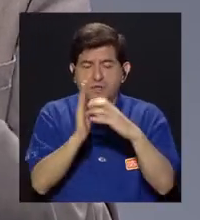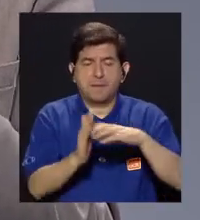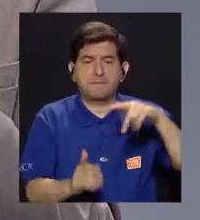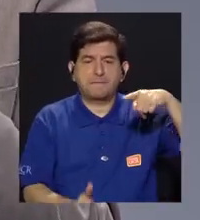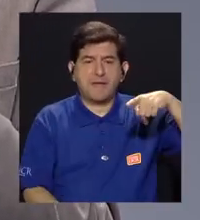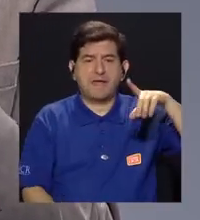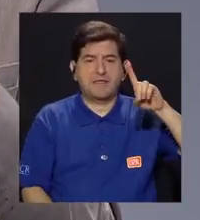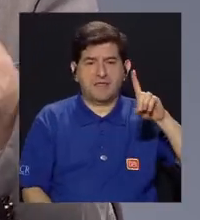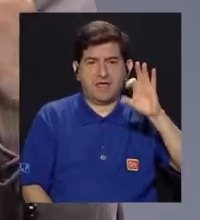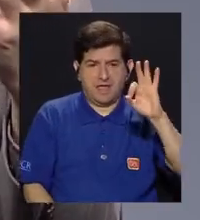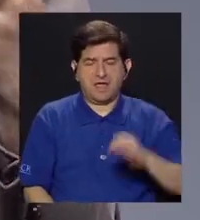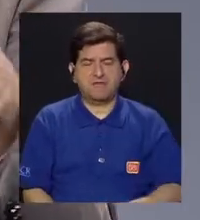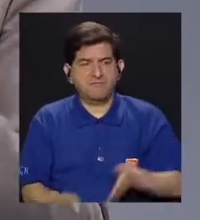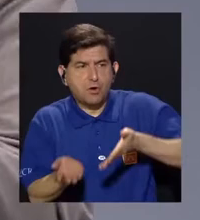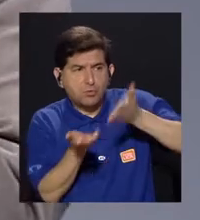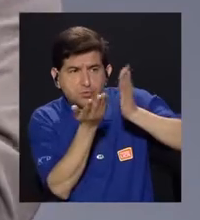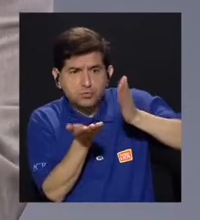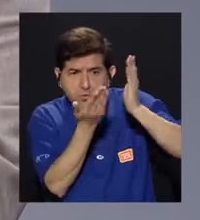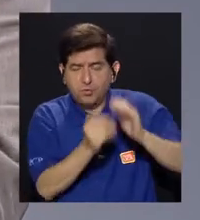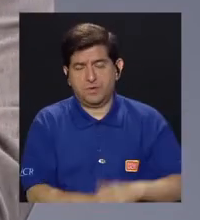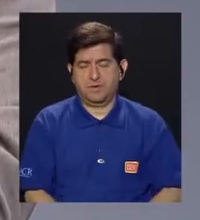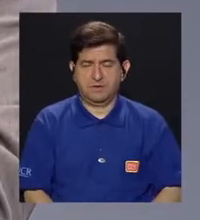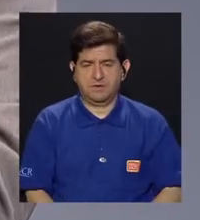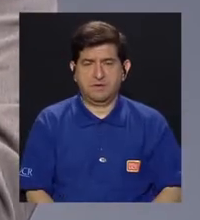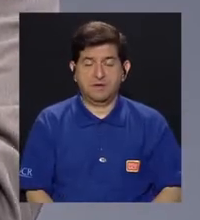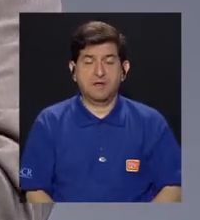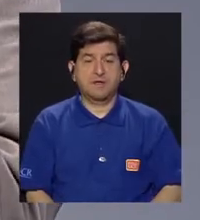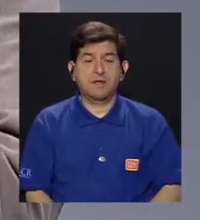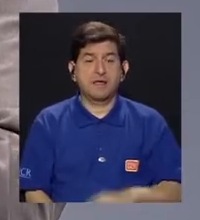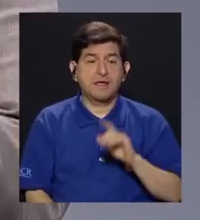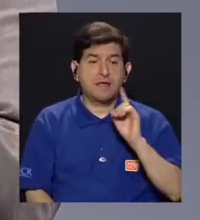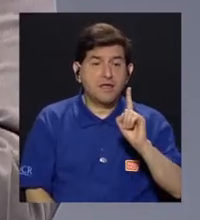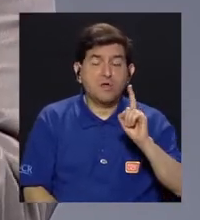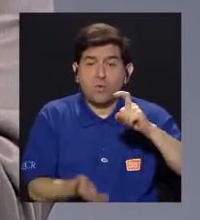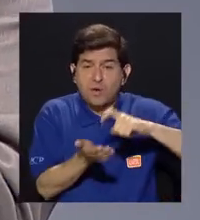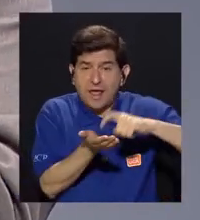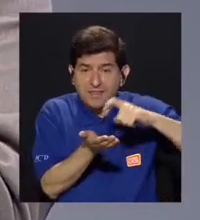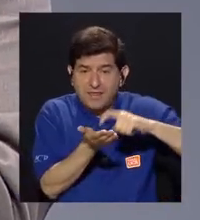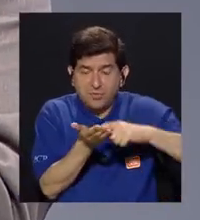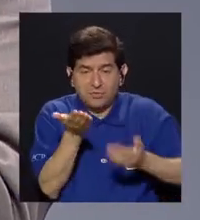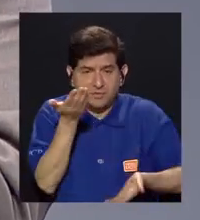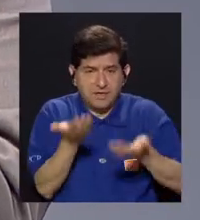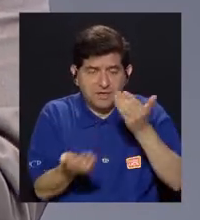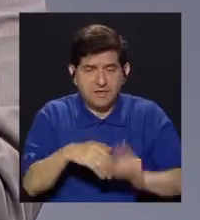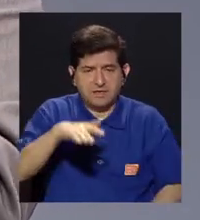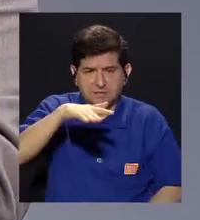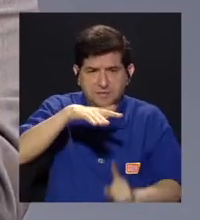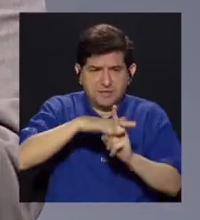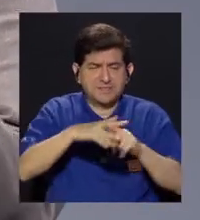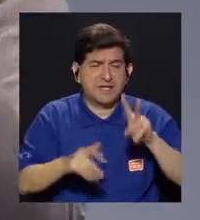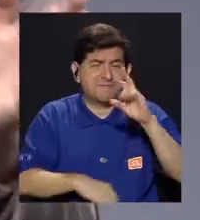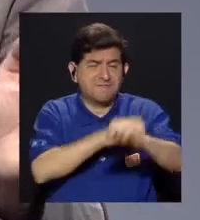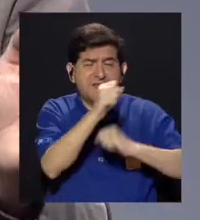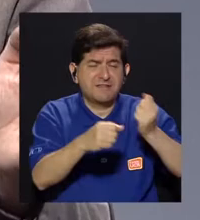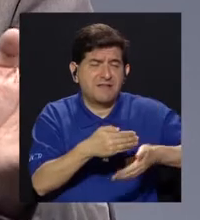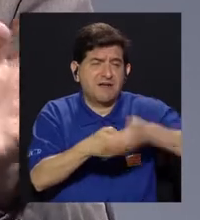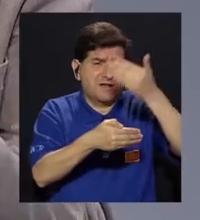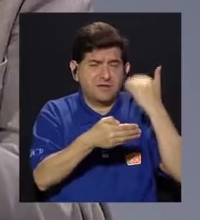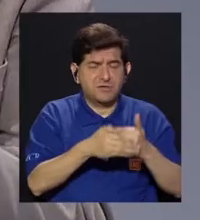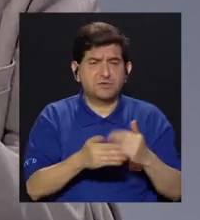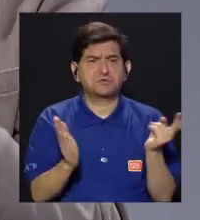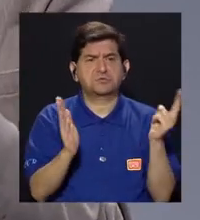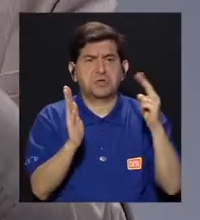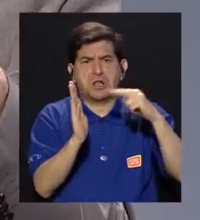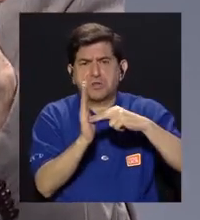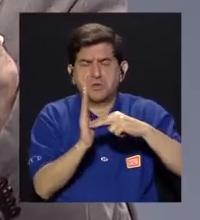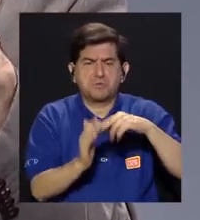pdf a su vía digital algo que era físico y una deuda que había aparecido desde hace 20 años en